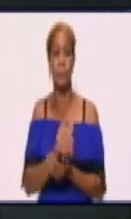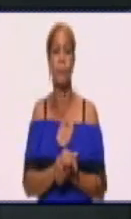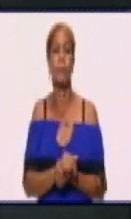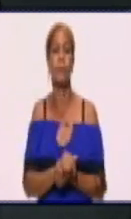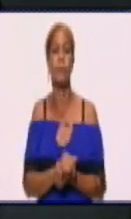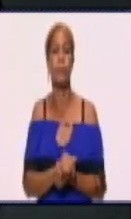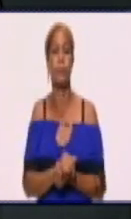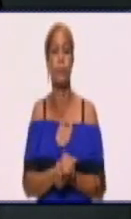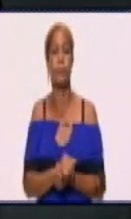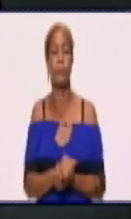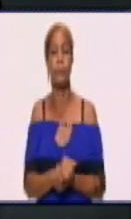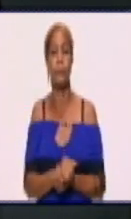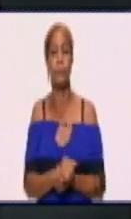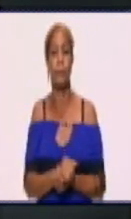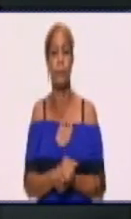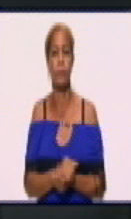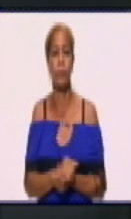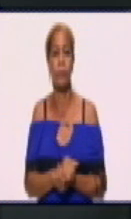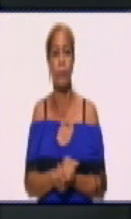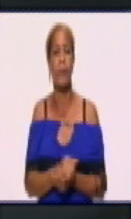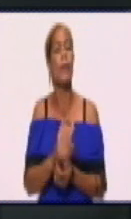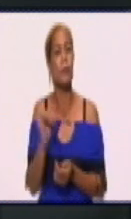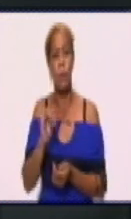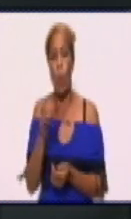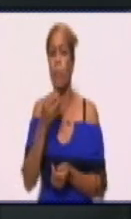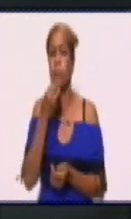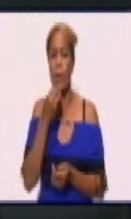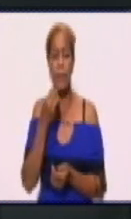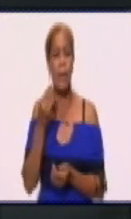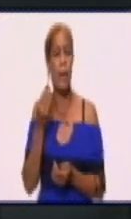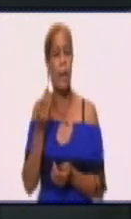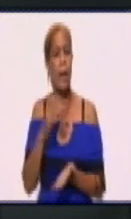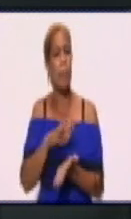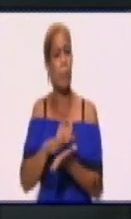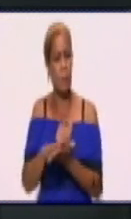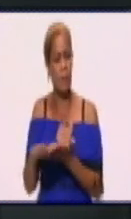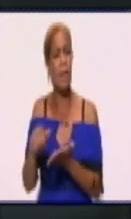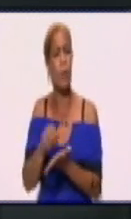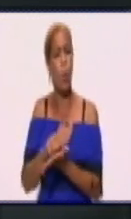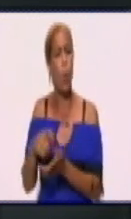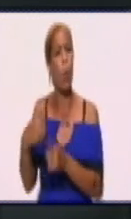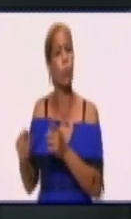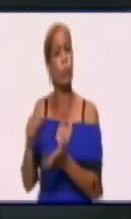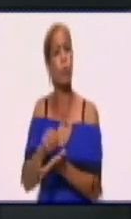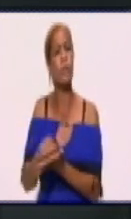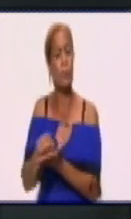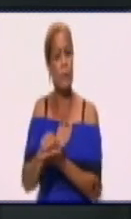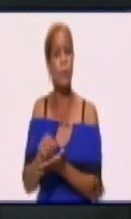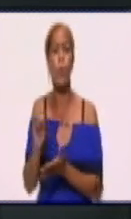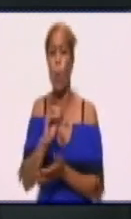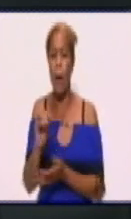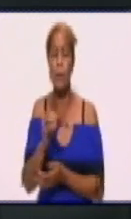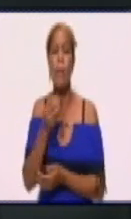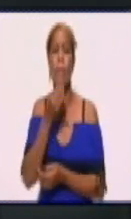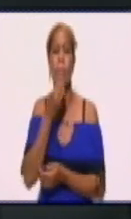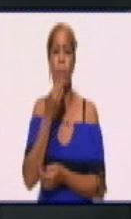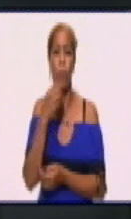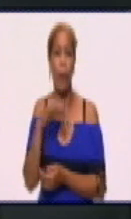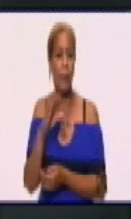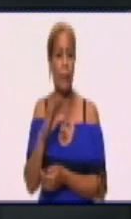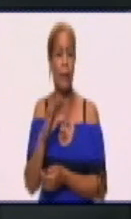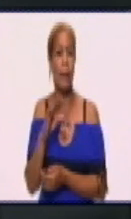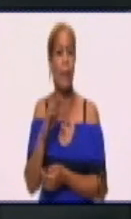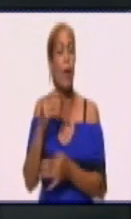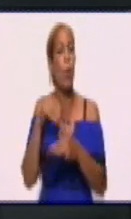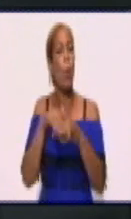con una tarjeta nrc permite además para en el caso de bande a la apertura de plazos fijos aperturas y cierres de